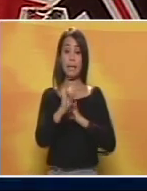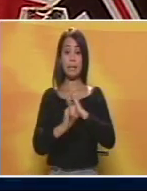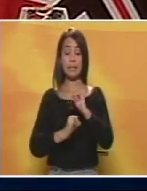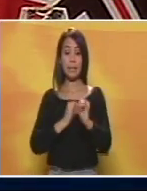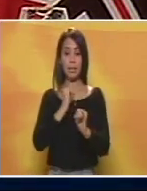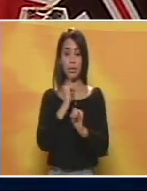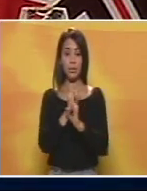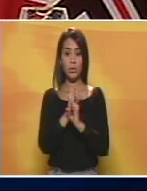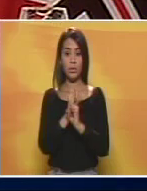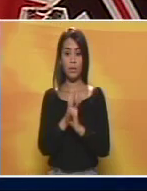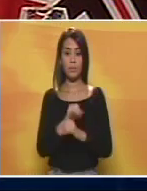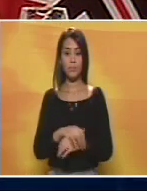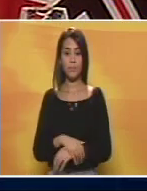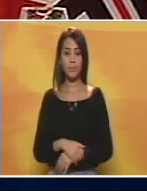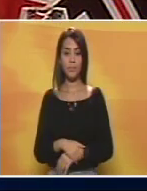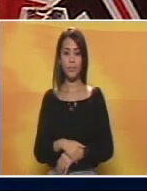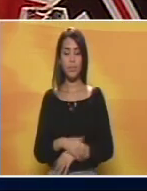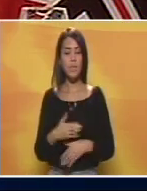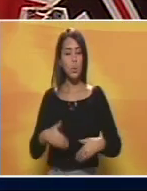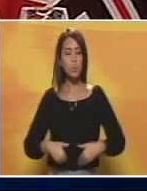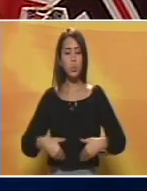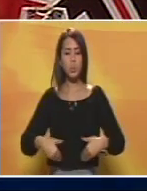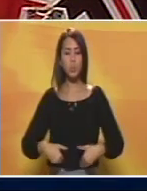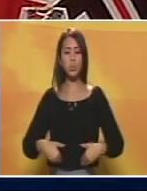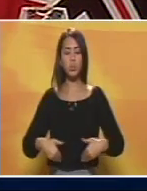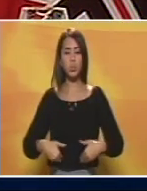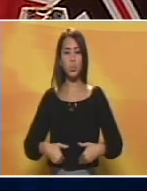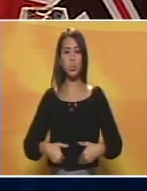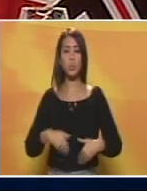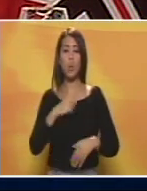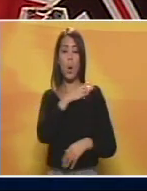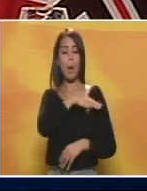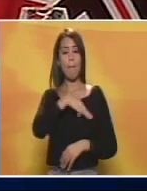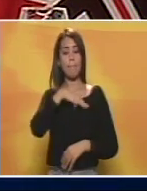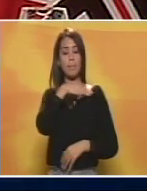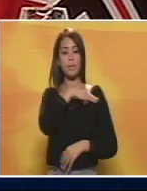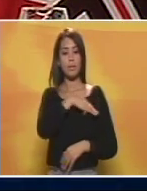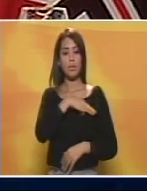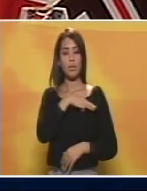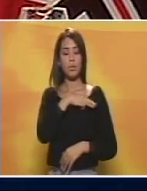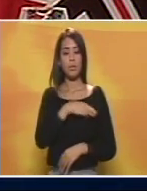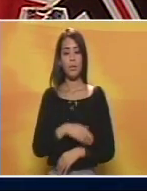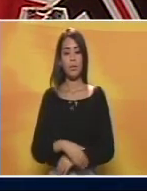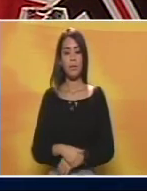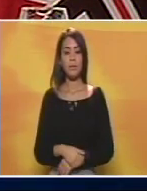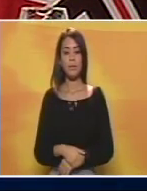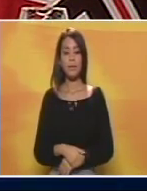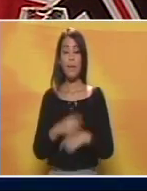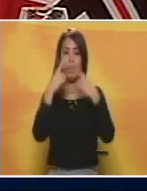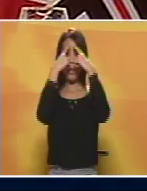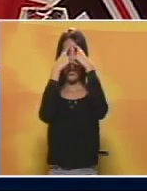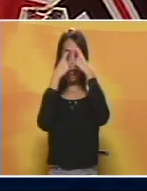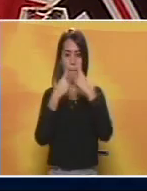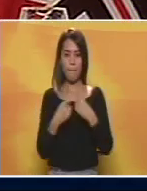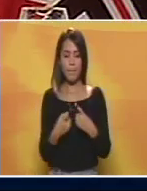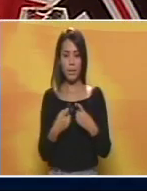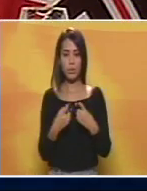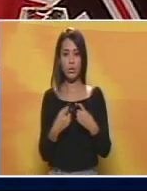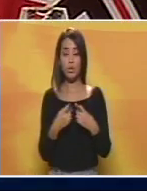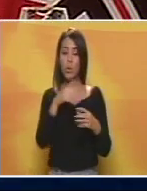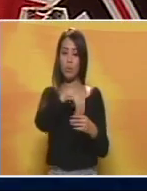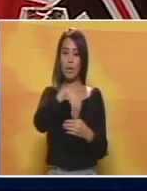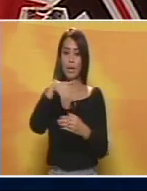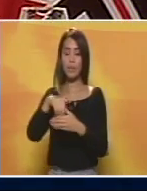internacional, y para ello también hemos hecho el esfuerzo con la misión de las autoridades de los expertos